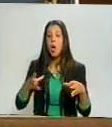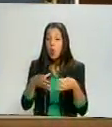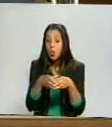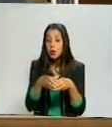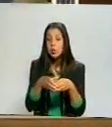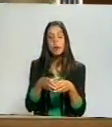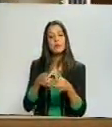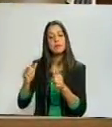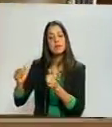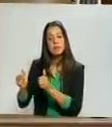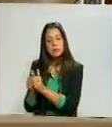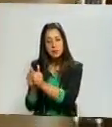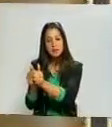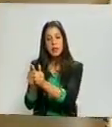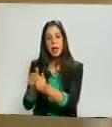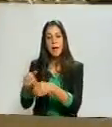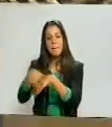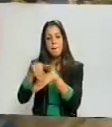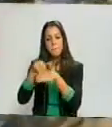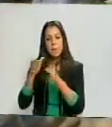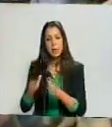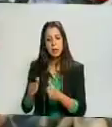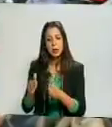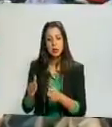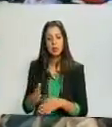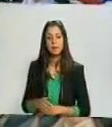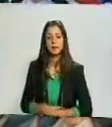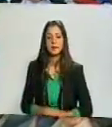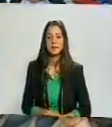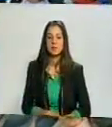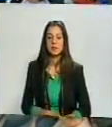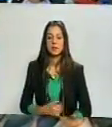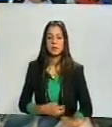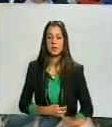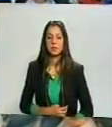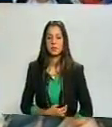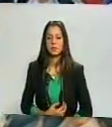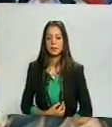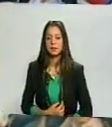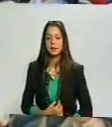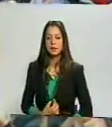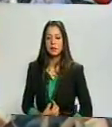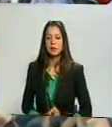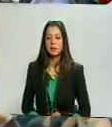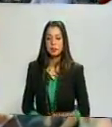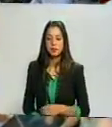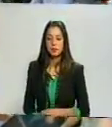Acompañen al ministro.